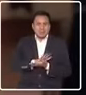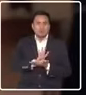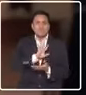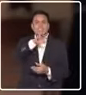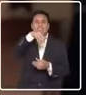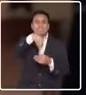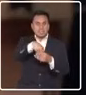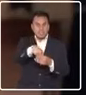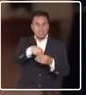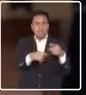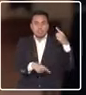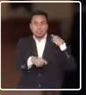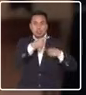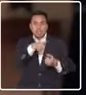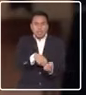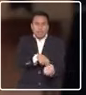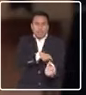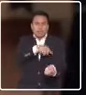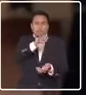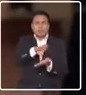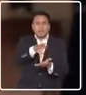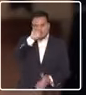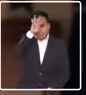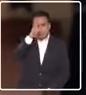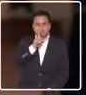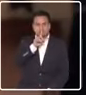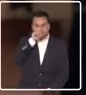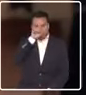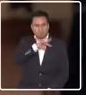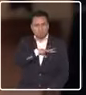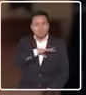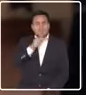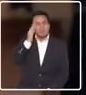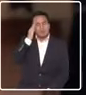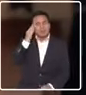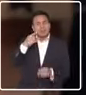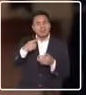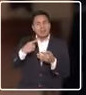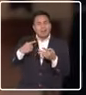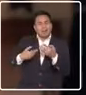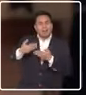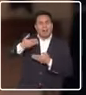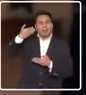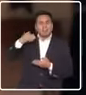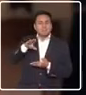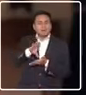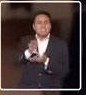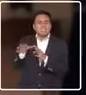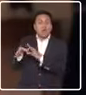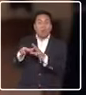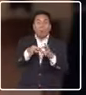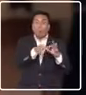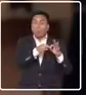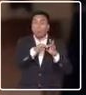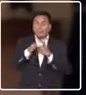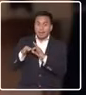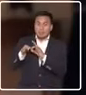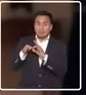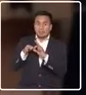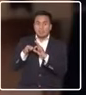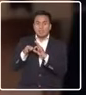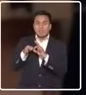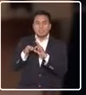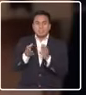inserta en una historia larga de nuestro país minero y nos trae a la memoria de distintos momentos en que nuestro país en Unidad